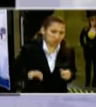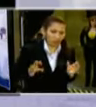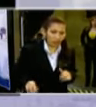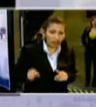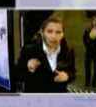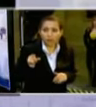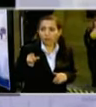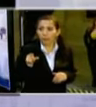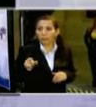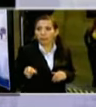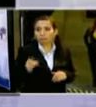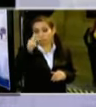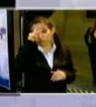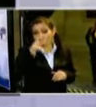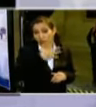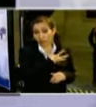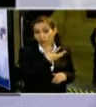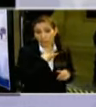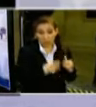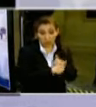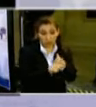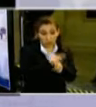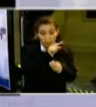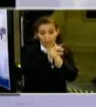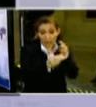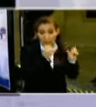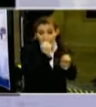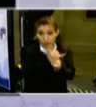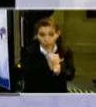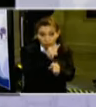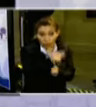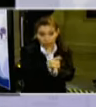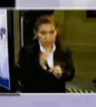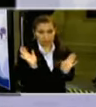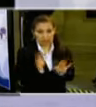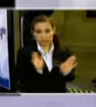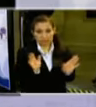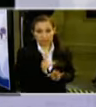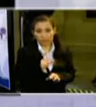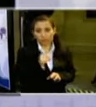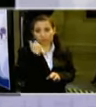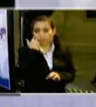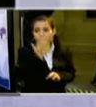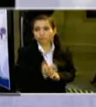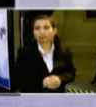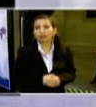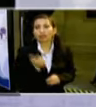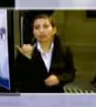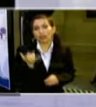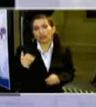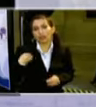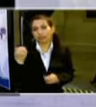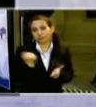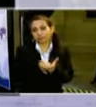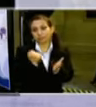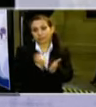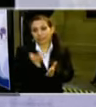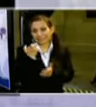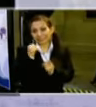que México tenga problemas a nivel internacional. y necesariamente